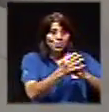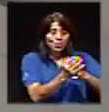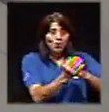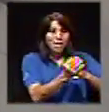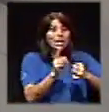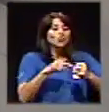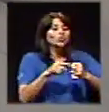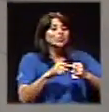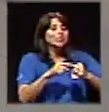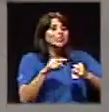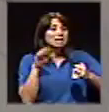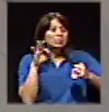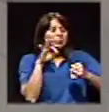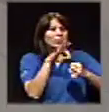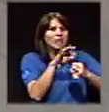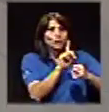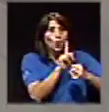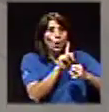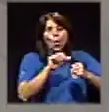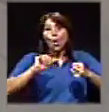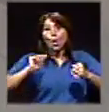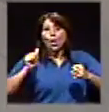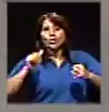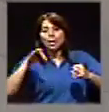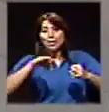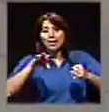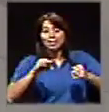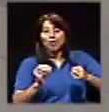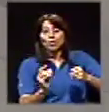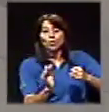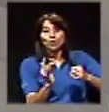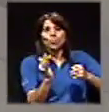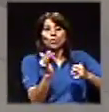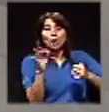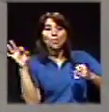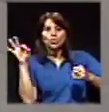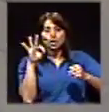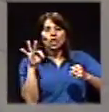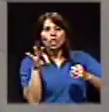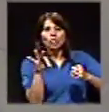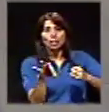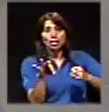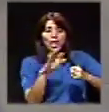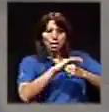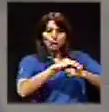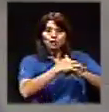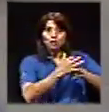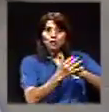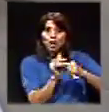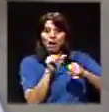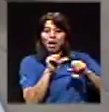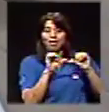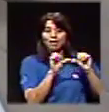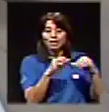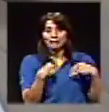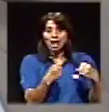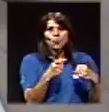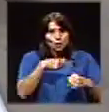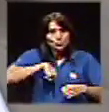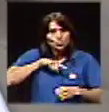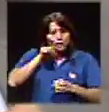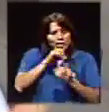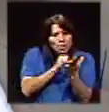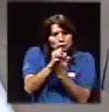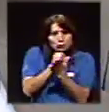orgánica, que cada vez tiene más espacio en los mercados internacionales y en el nacional. Nosotros deberíamos ser pioneros en todo lo que